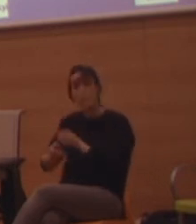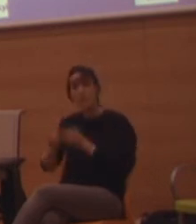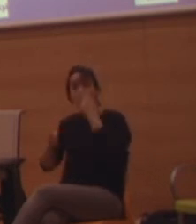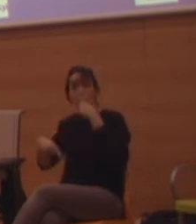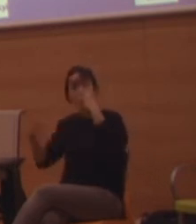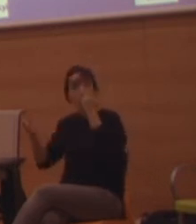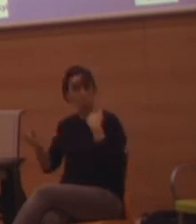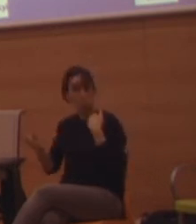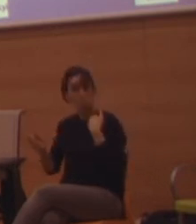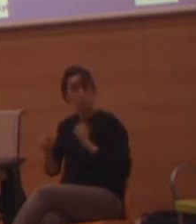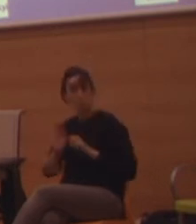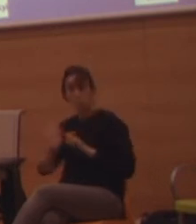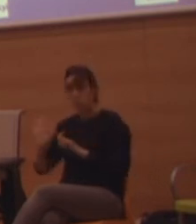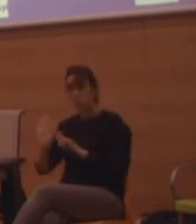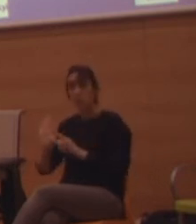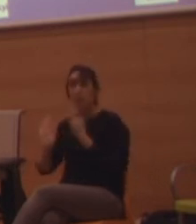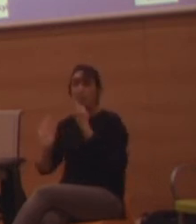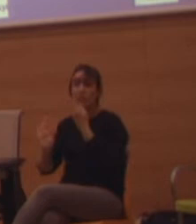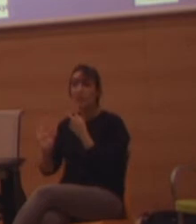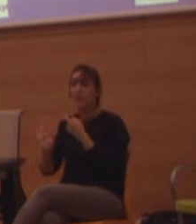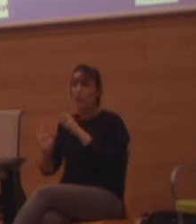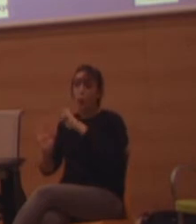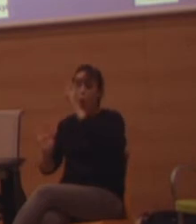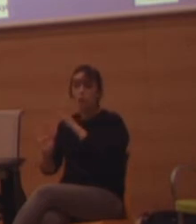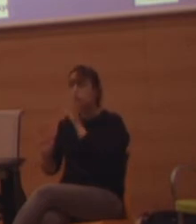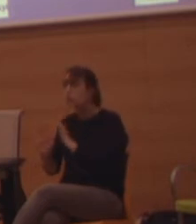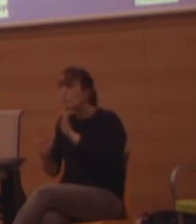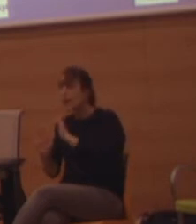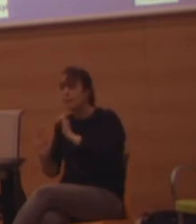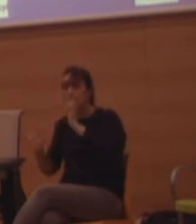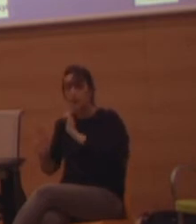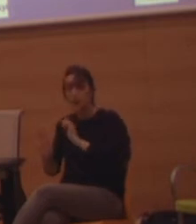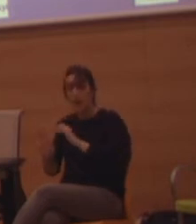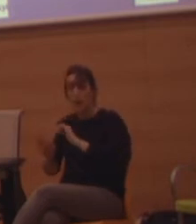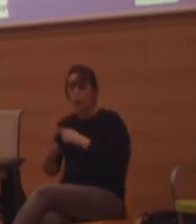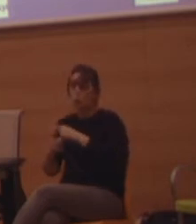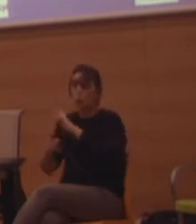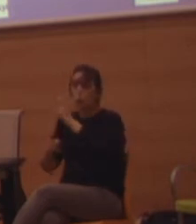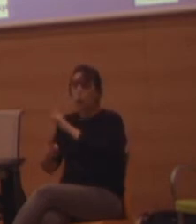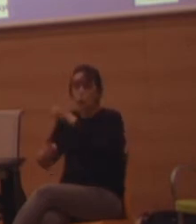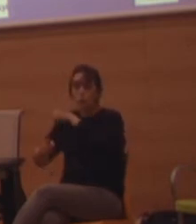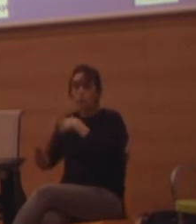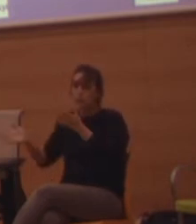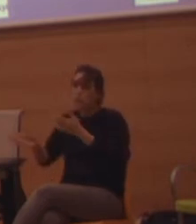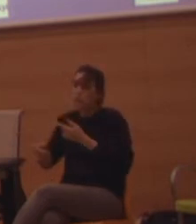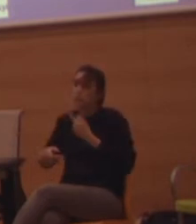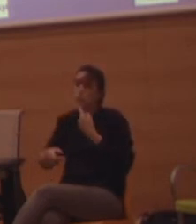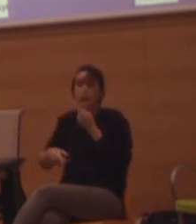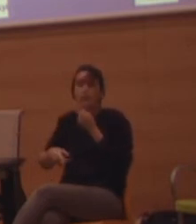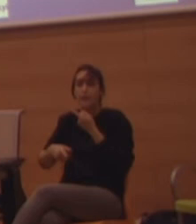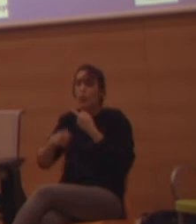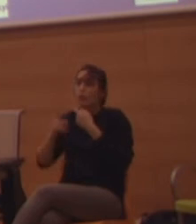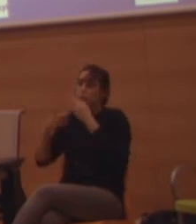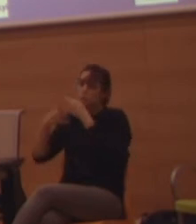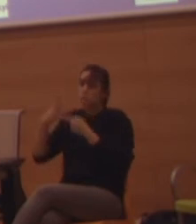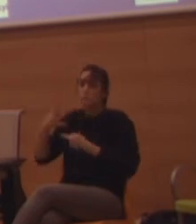saliendo, que es una maravilla. Entonces, por eso os digo que cada cual que miréis, busquéis bibliografía y saquéis vuestras propias conclusiones.